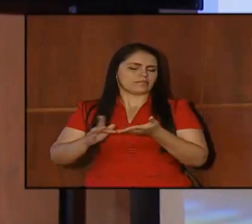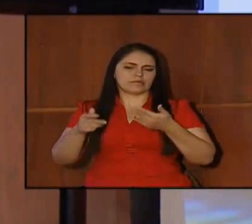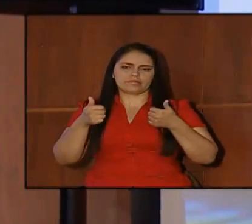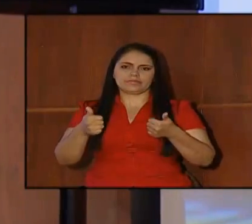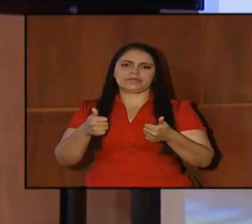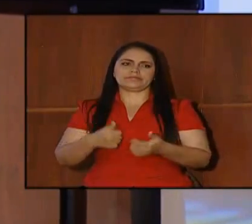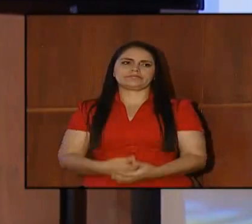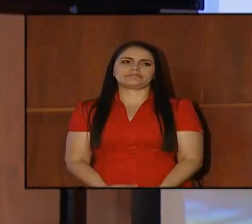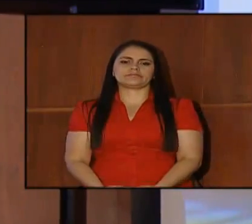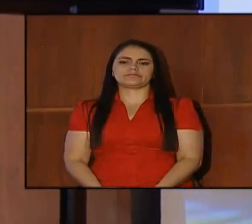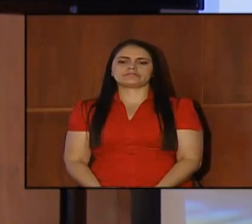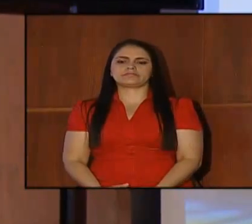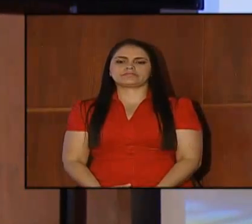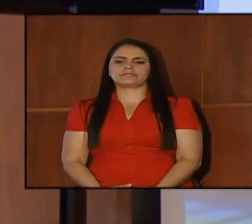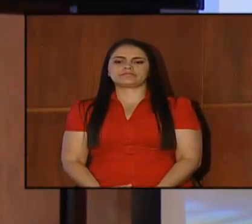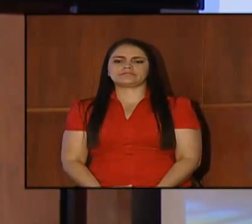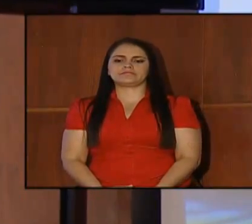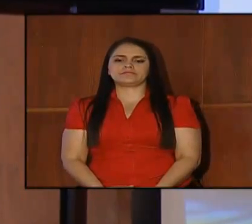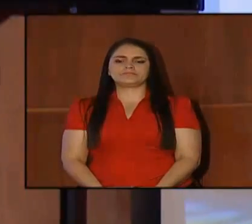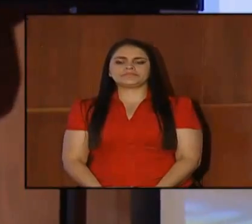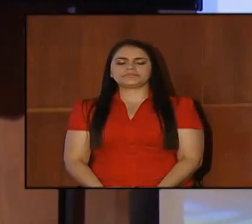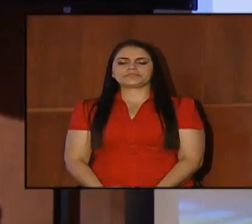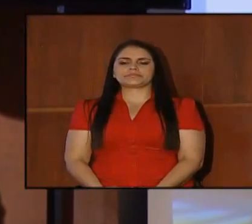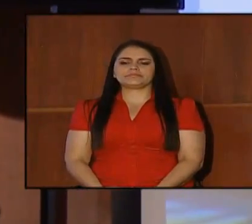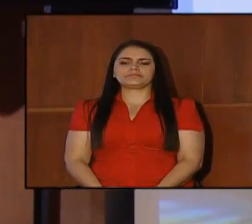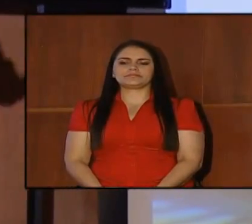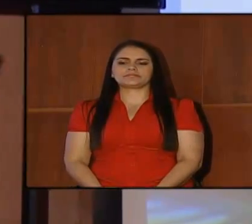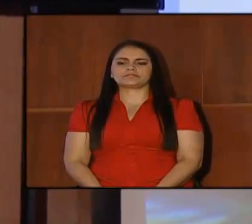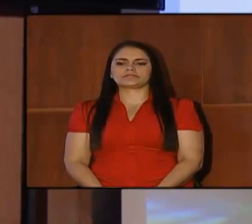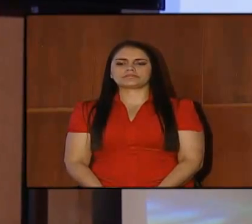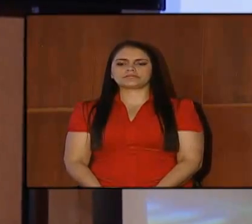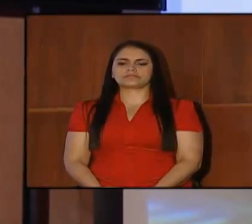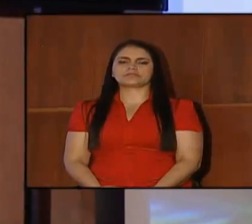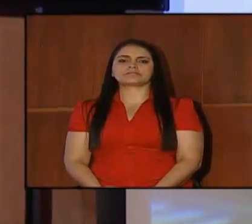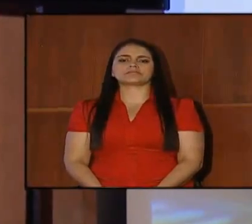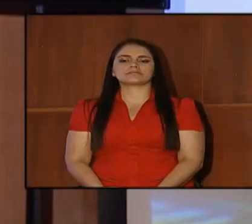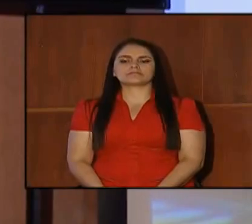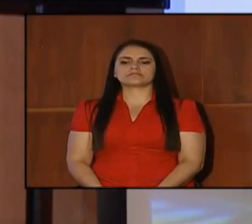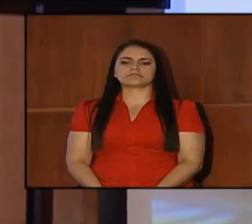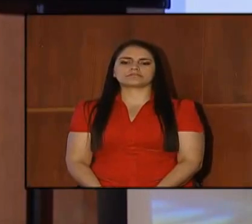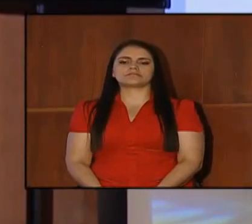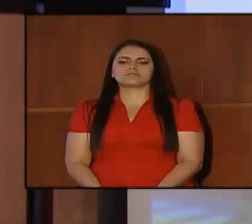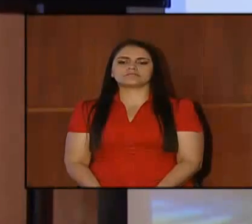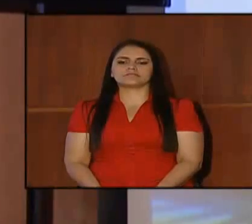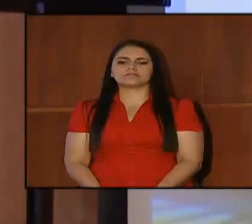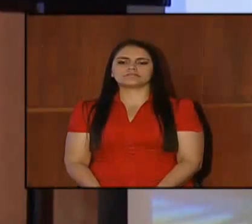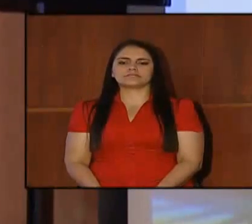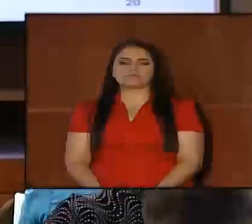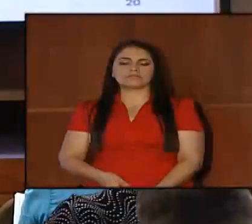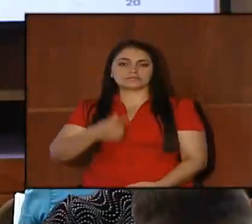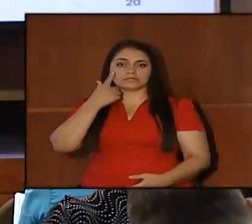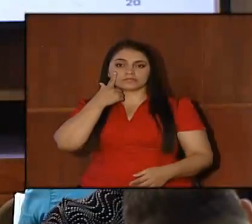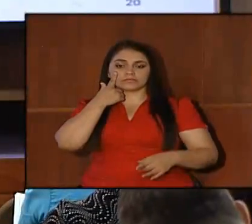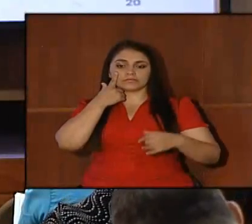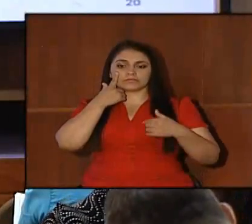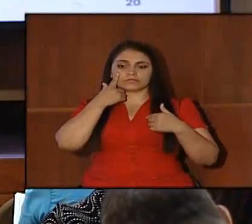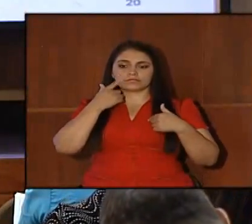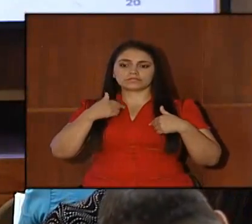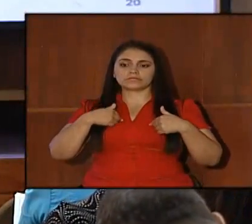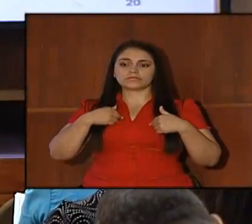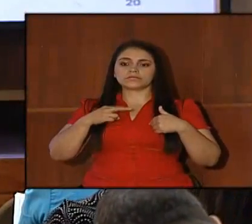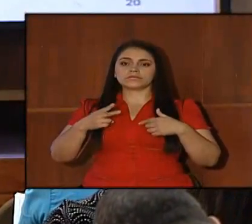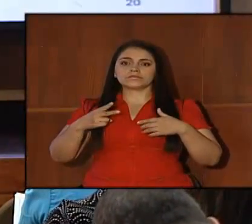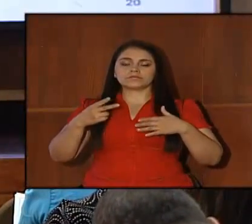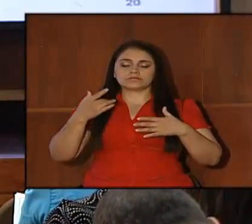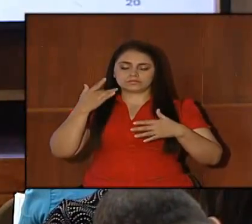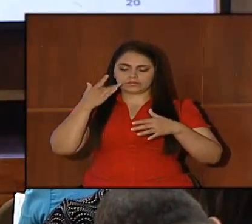las manos. Solamente tenemos destapada, cuando estamos bañando al paciente, la zona que estamos lavando. Las demás